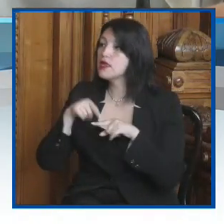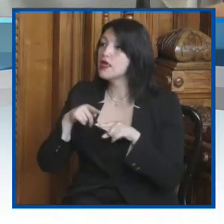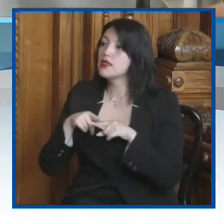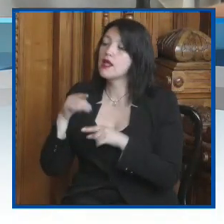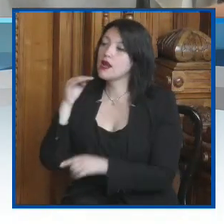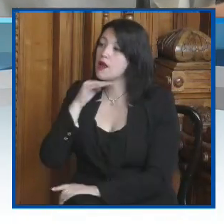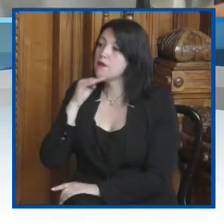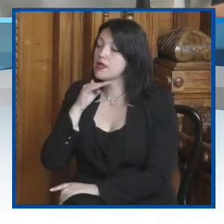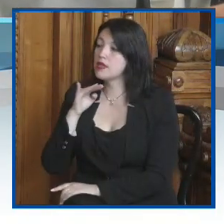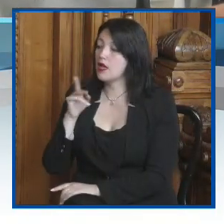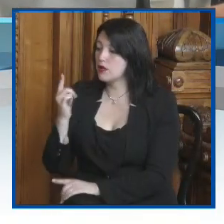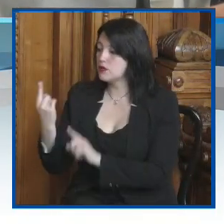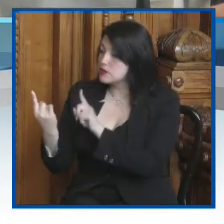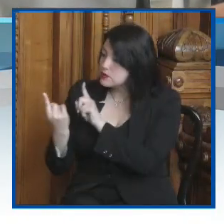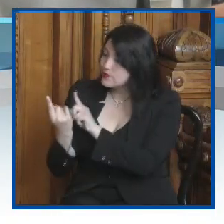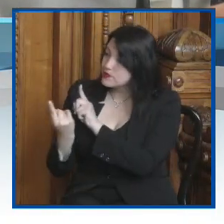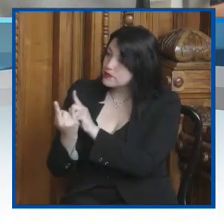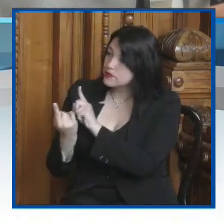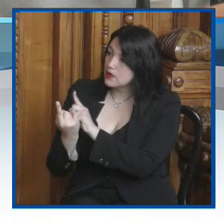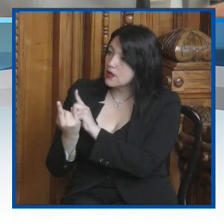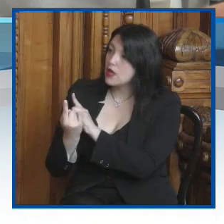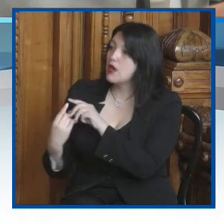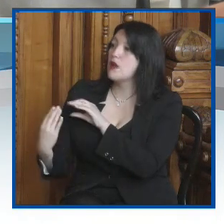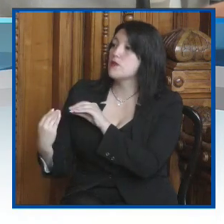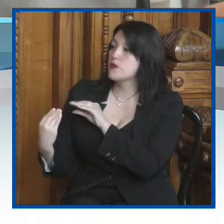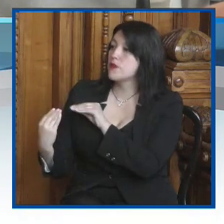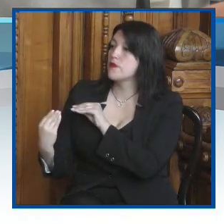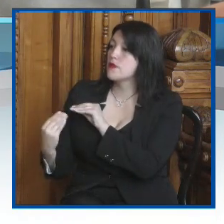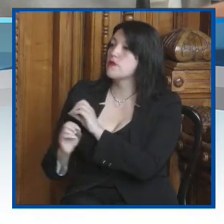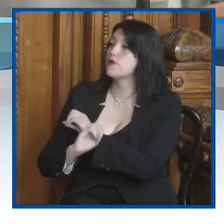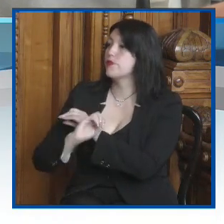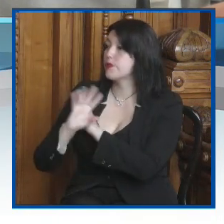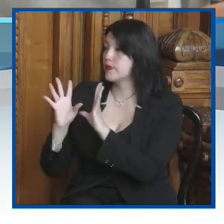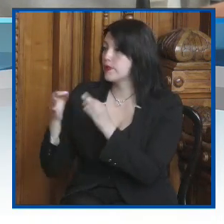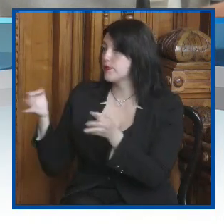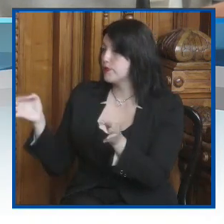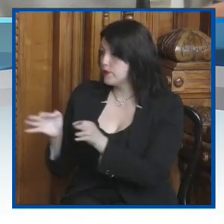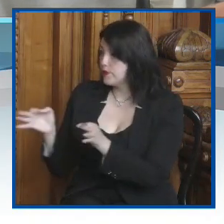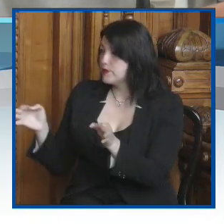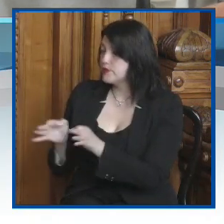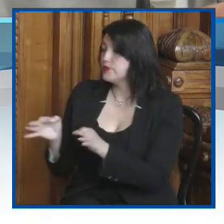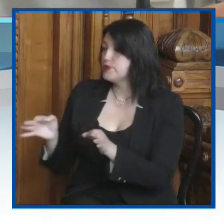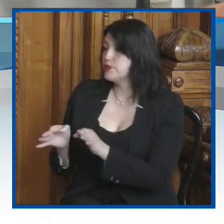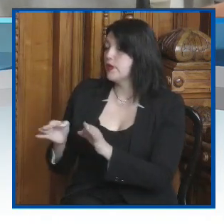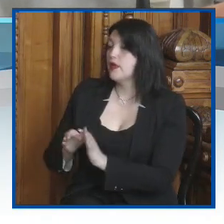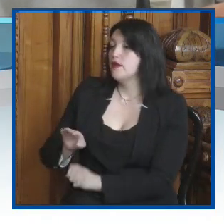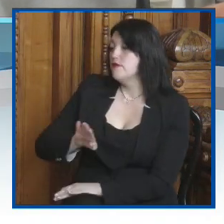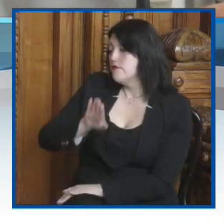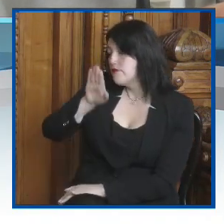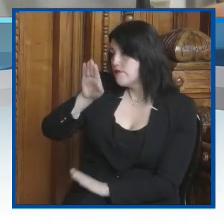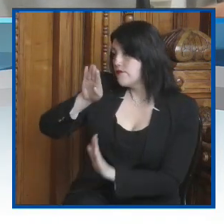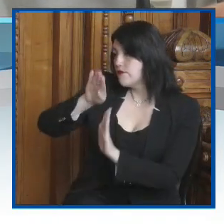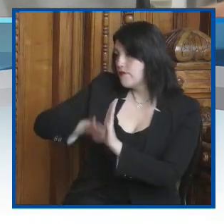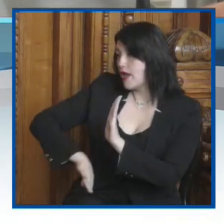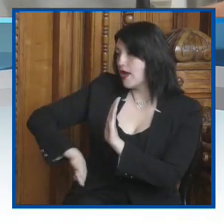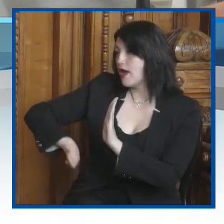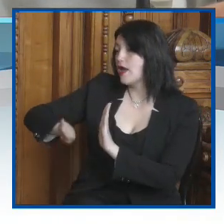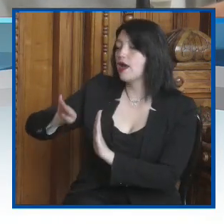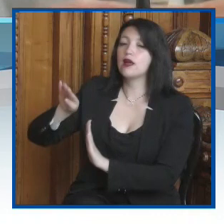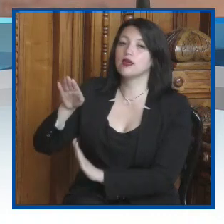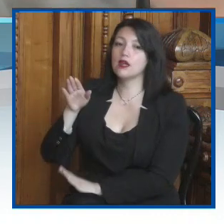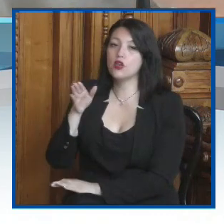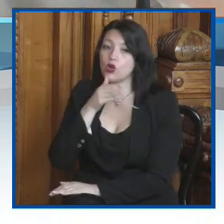inmediación con la persona, vimos de que era mucho más efectivo y que bajamos enormemente el índice de